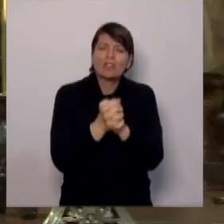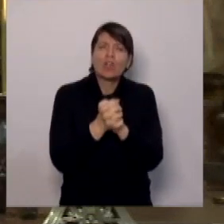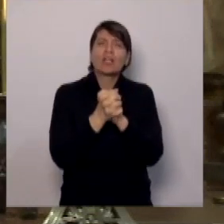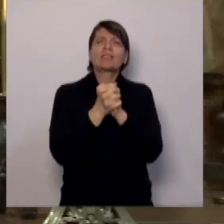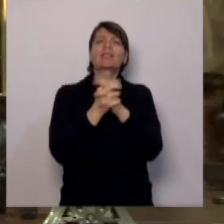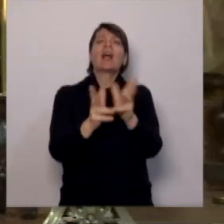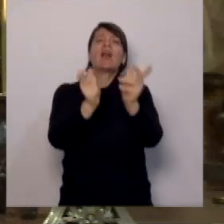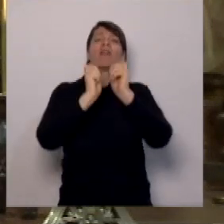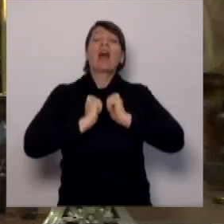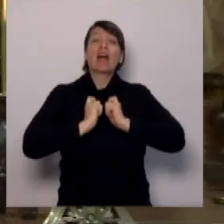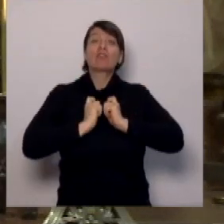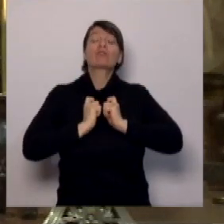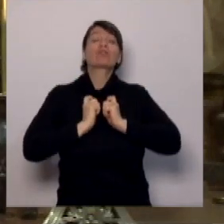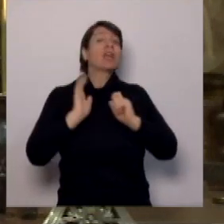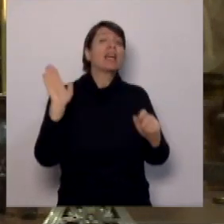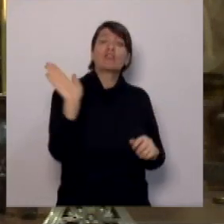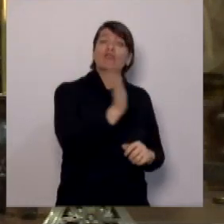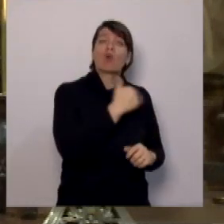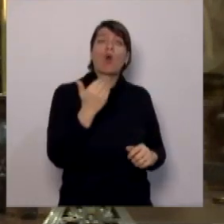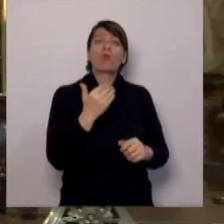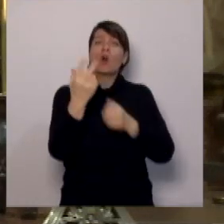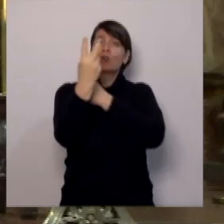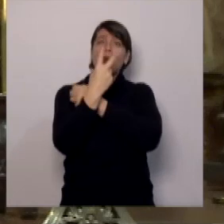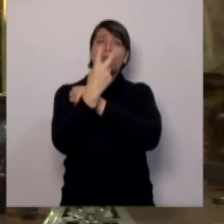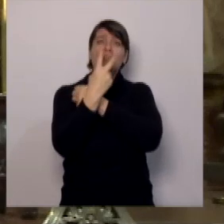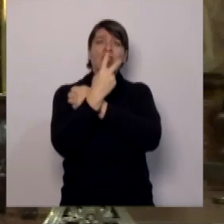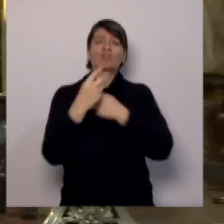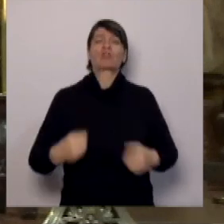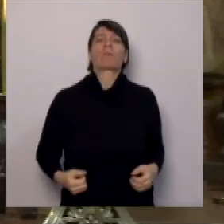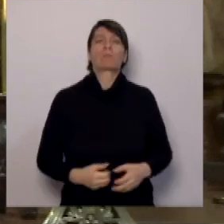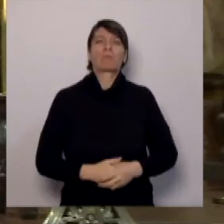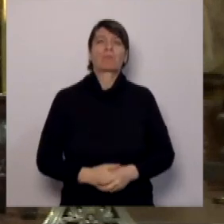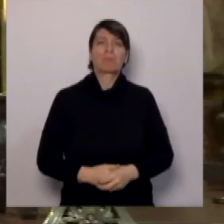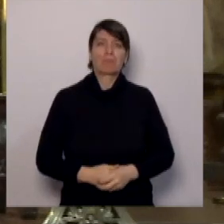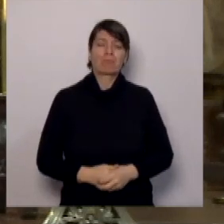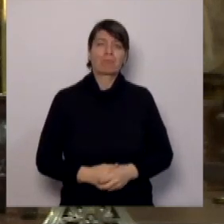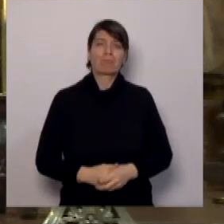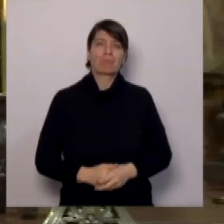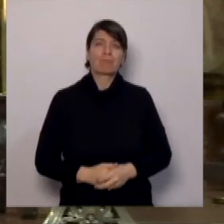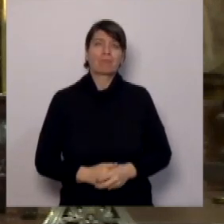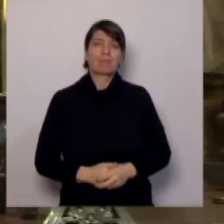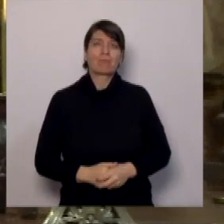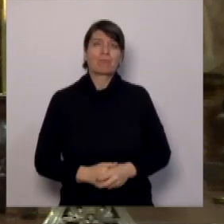y oraciones, concédenos en todo tu protección.